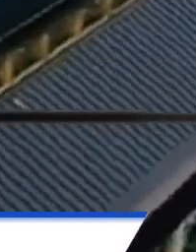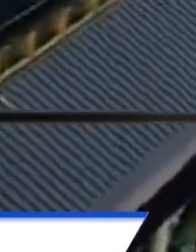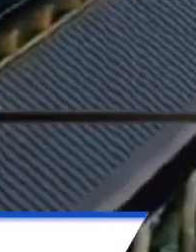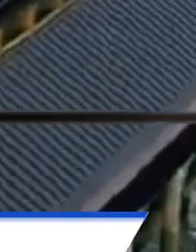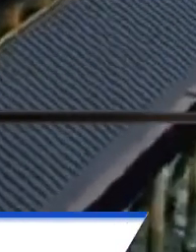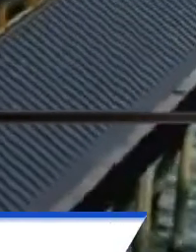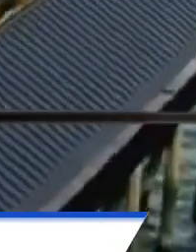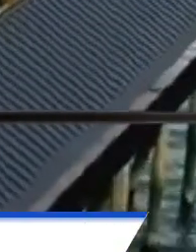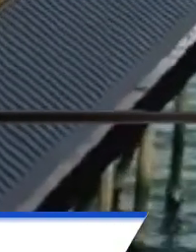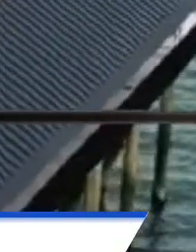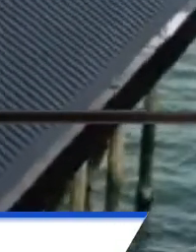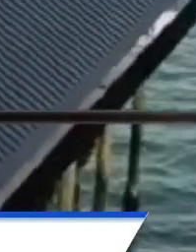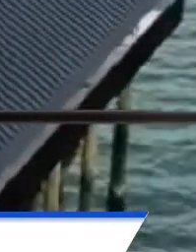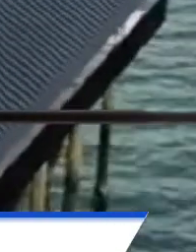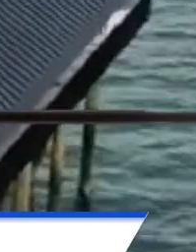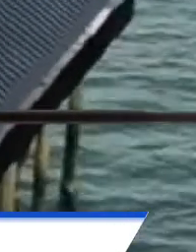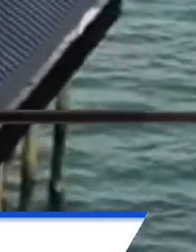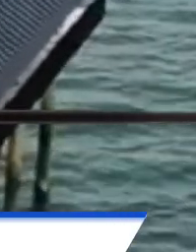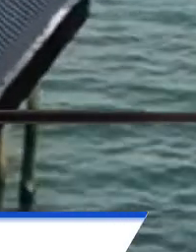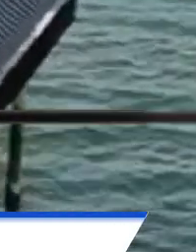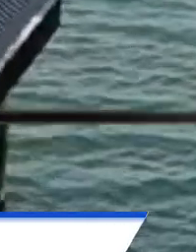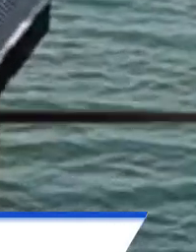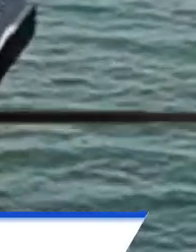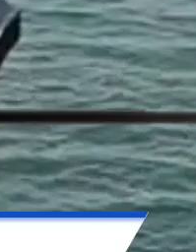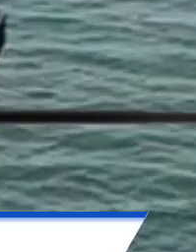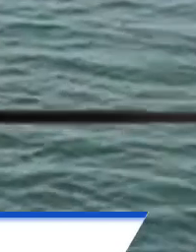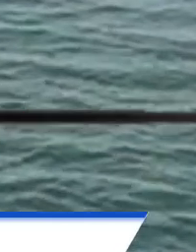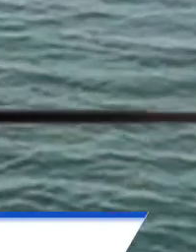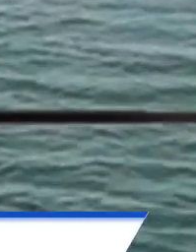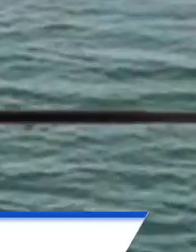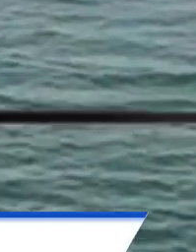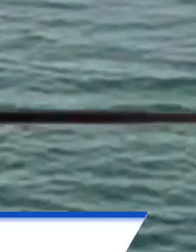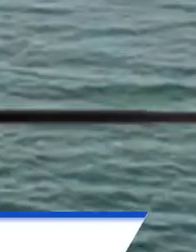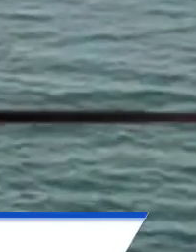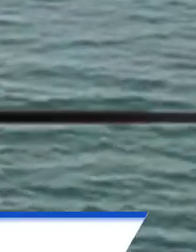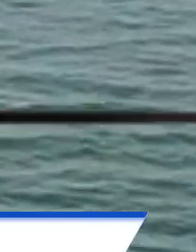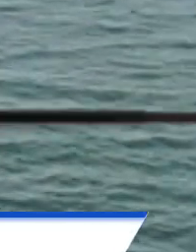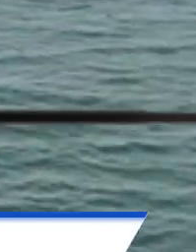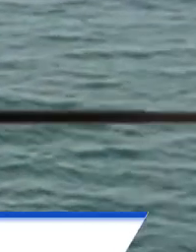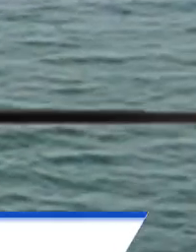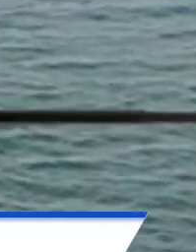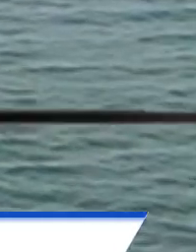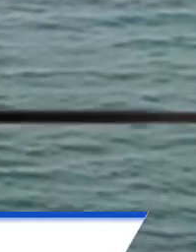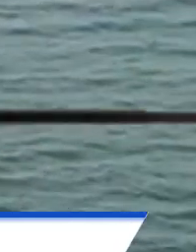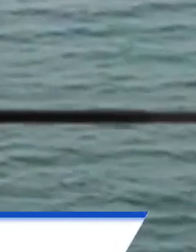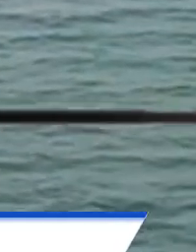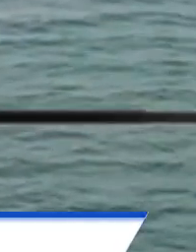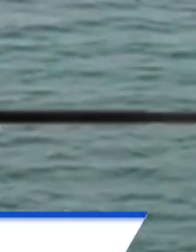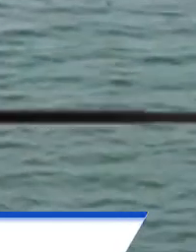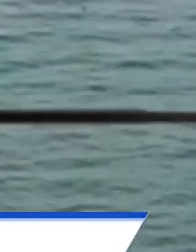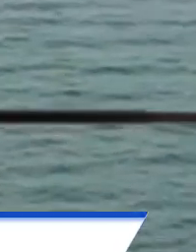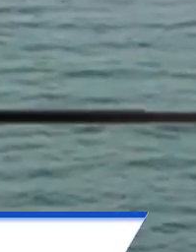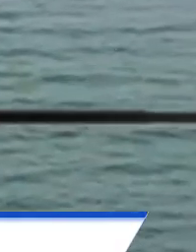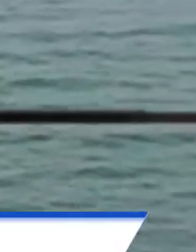Bueno, y vamos a continuar con la información y vamos a hablar ahora de algo casi, le diría, insólito, porque no se pudieron casar, ¿sabe por qué? Porque